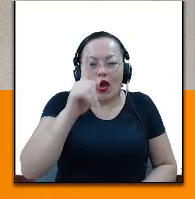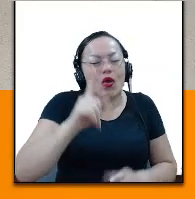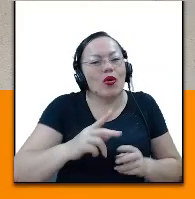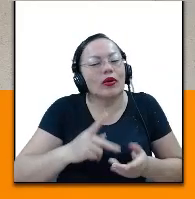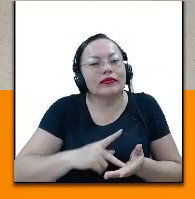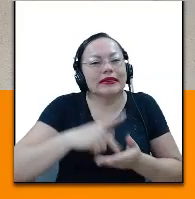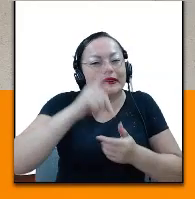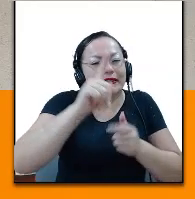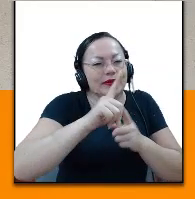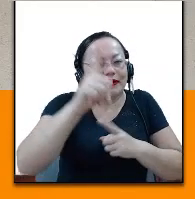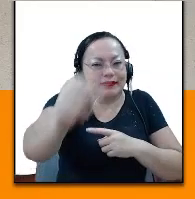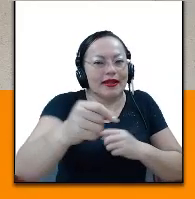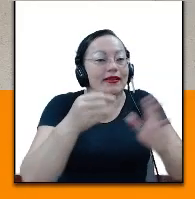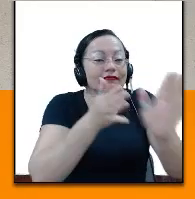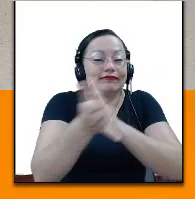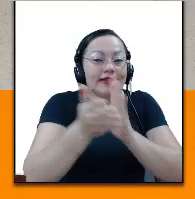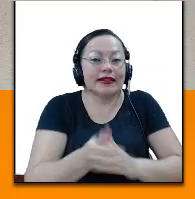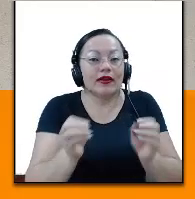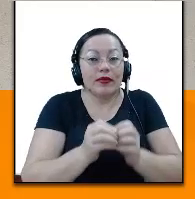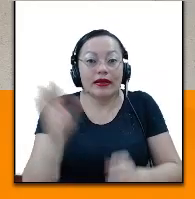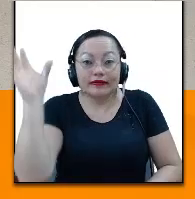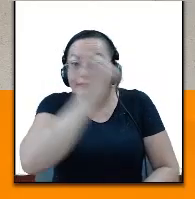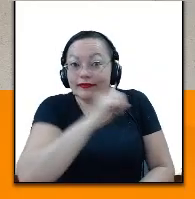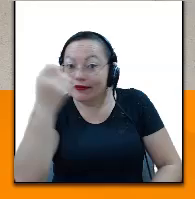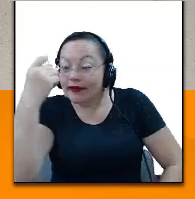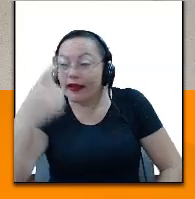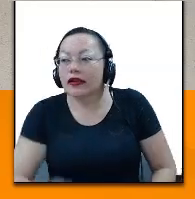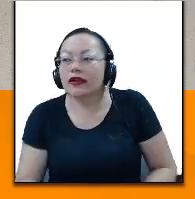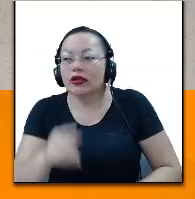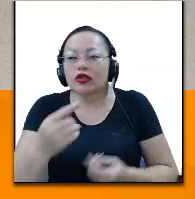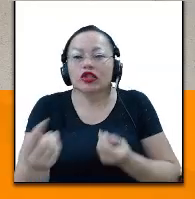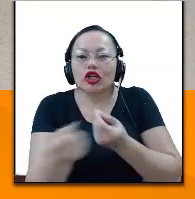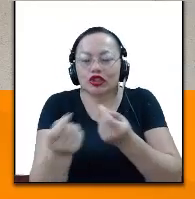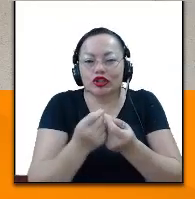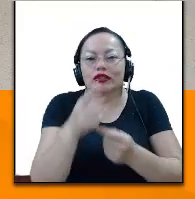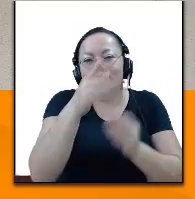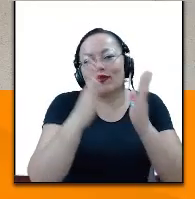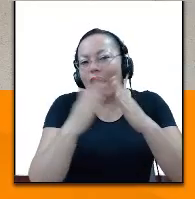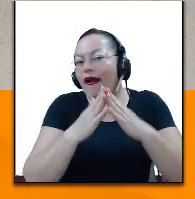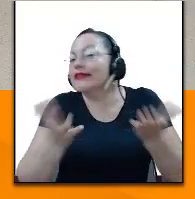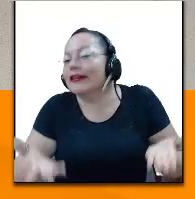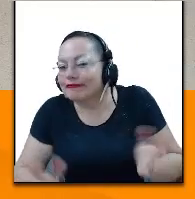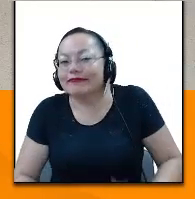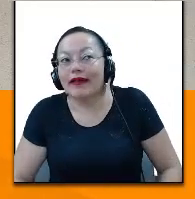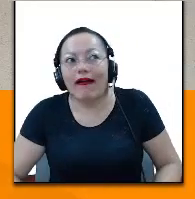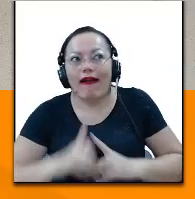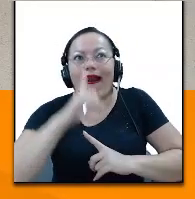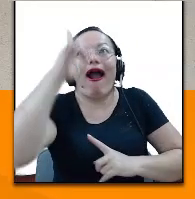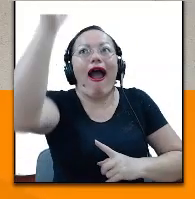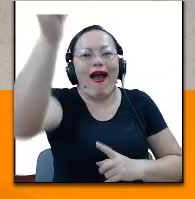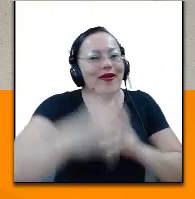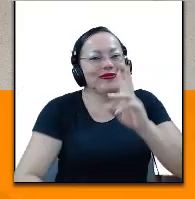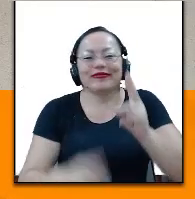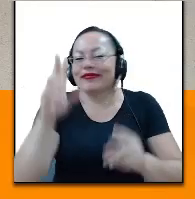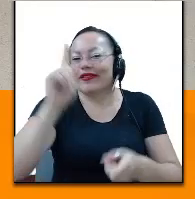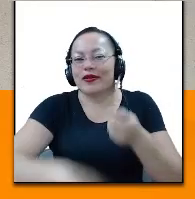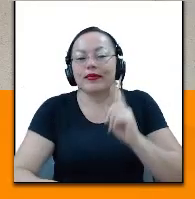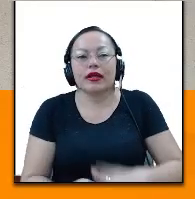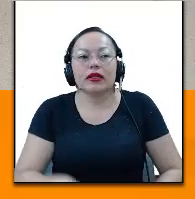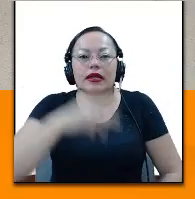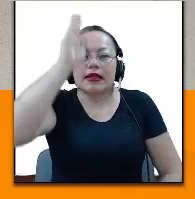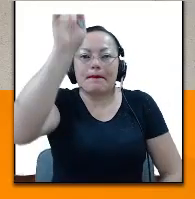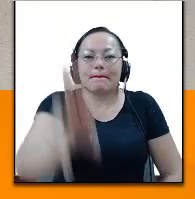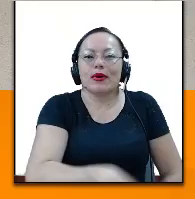Eso ya lo habíamos contado. Entonces, pila, si piensas salir de ejercicio, tiene que ser por ahí cerquita. Prohíbase el consumo de